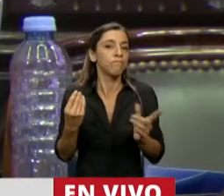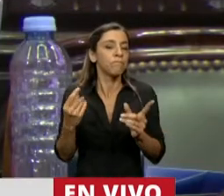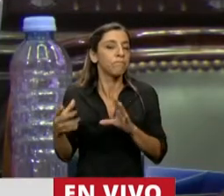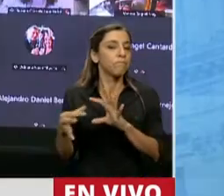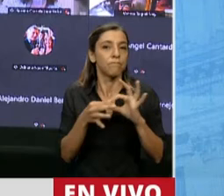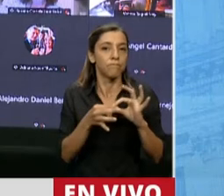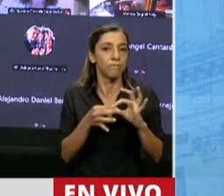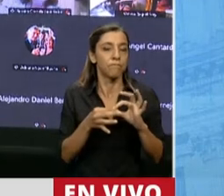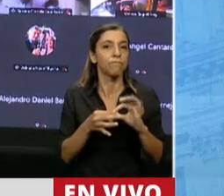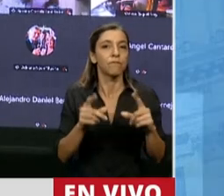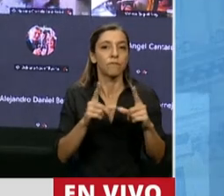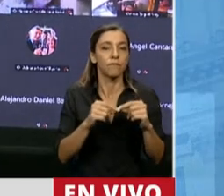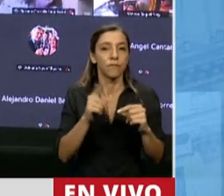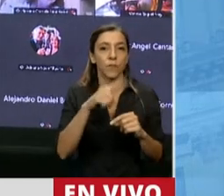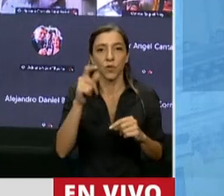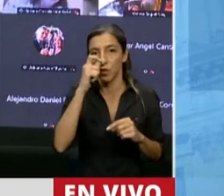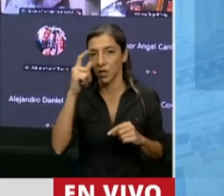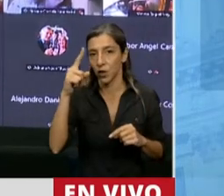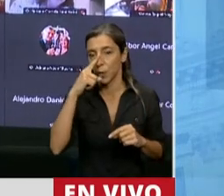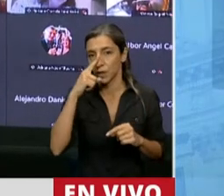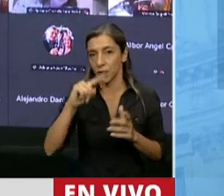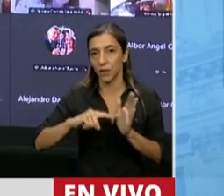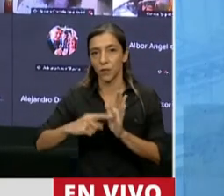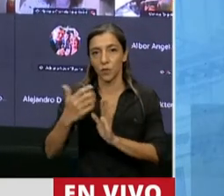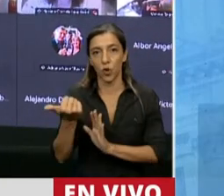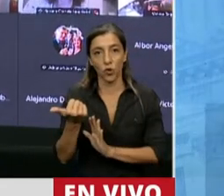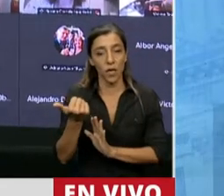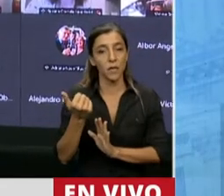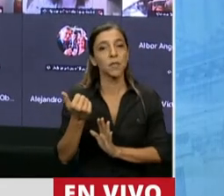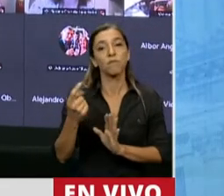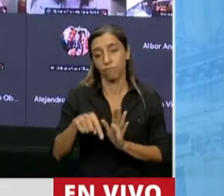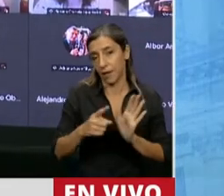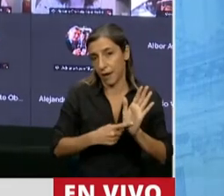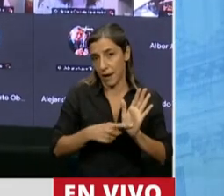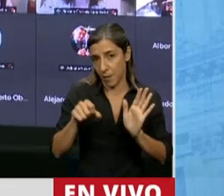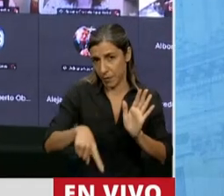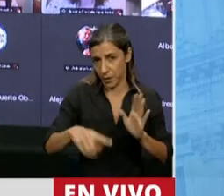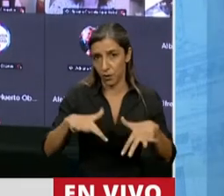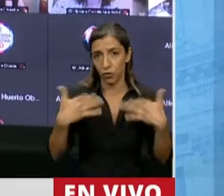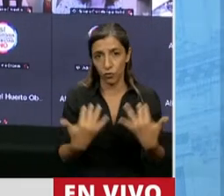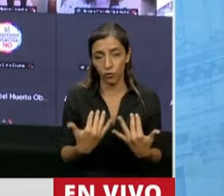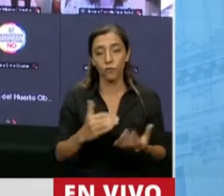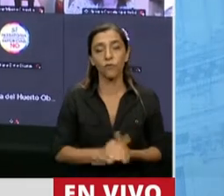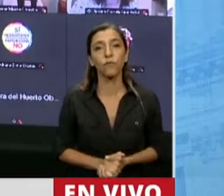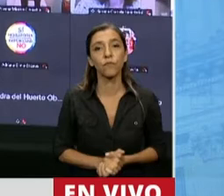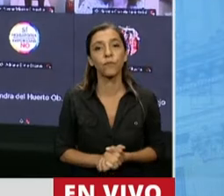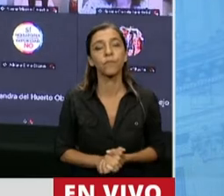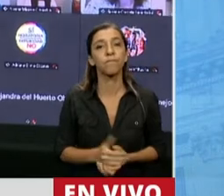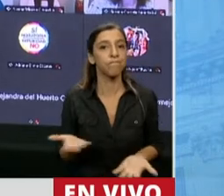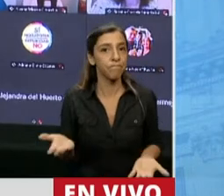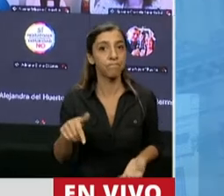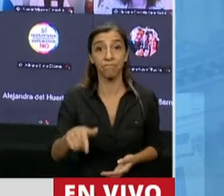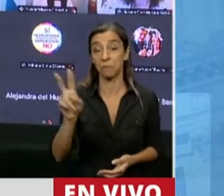del artículo 127 del reglamento de esta Cámara. Mire, presidente, los privilegios parlamentarios